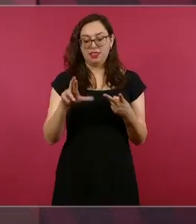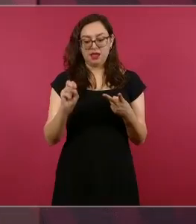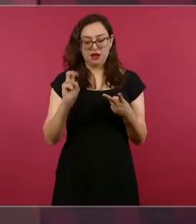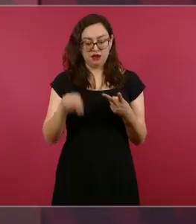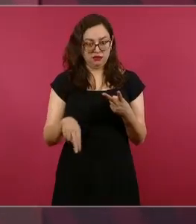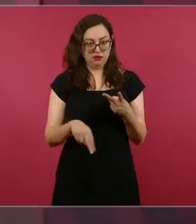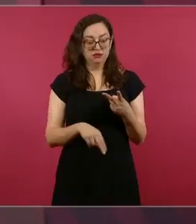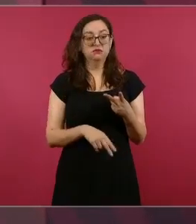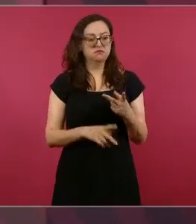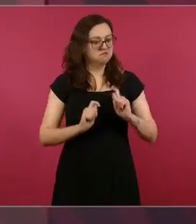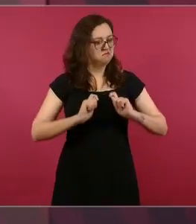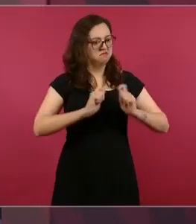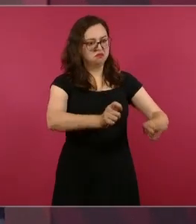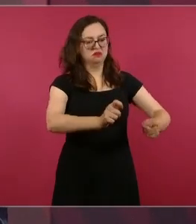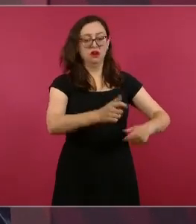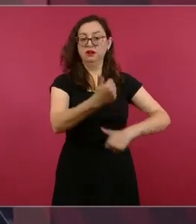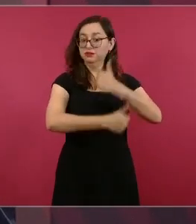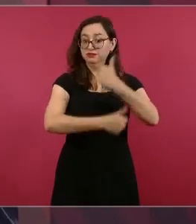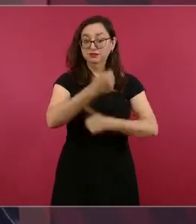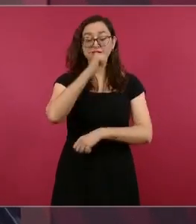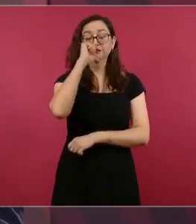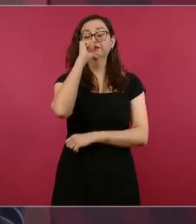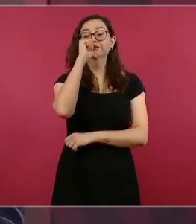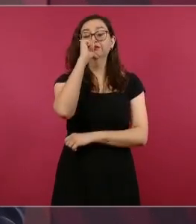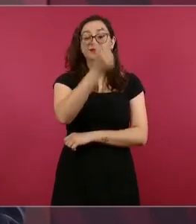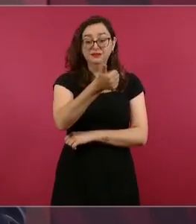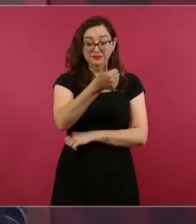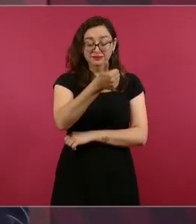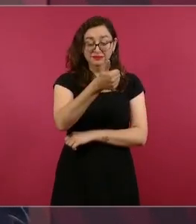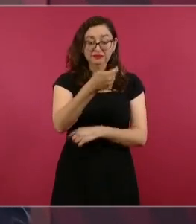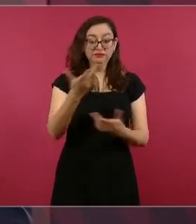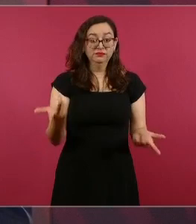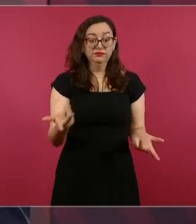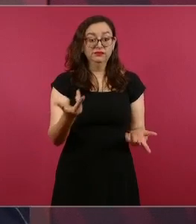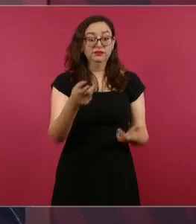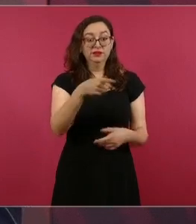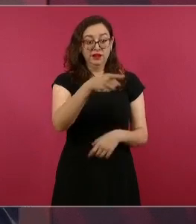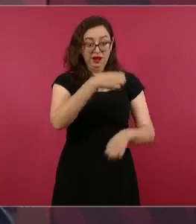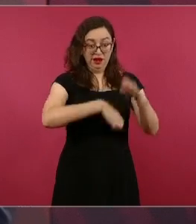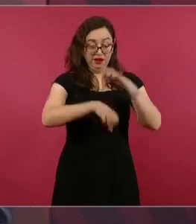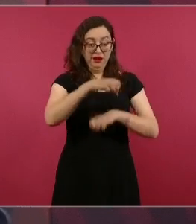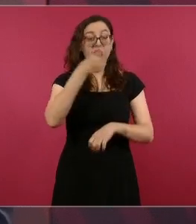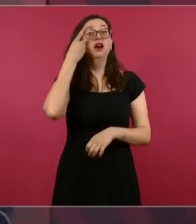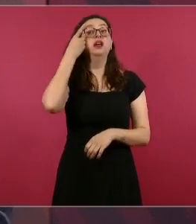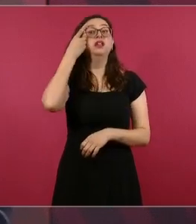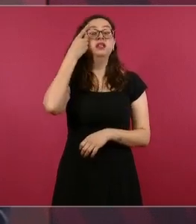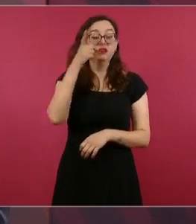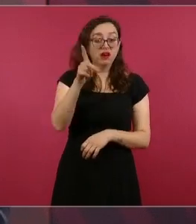de manera directa. Y el dueño de esa empresa, con todo respeto,